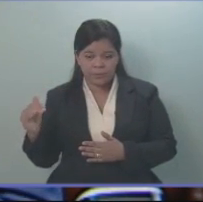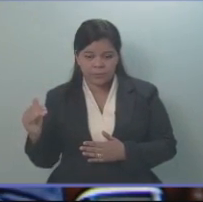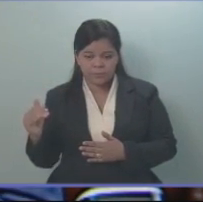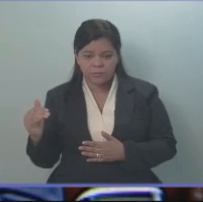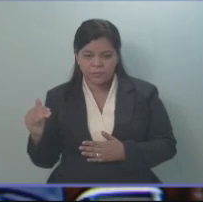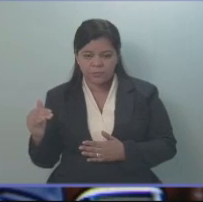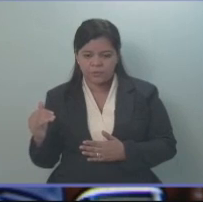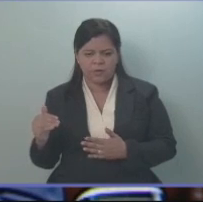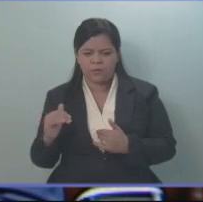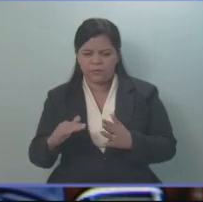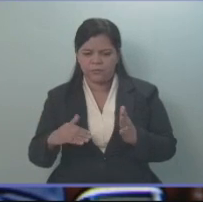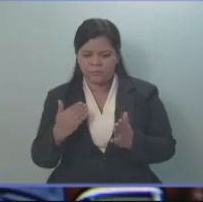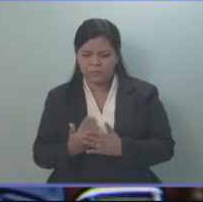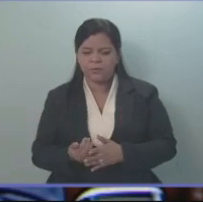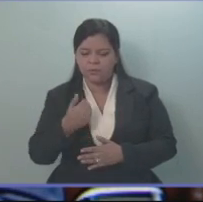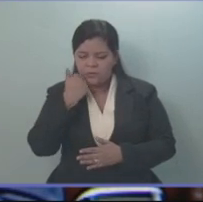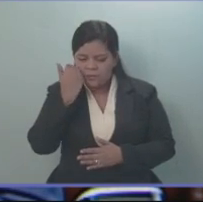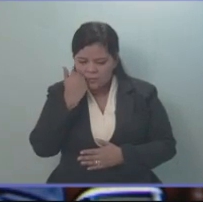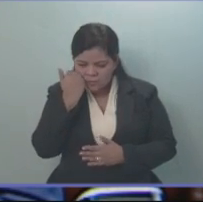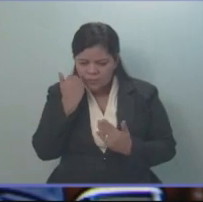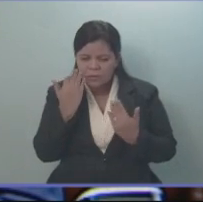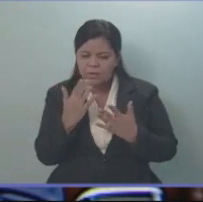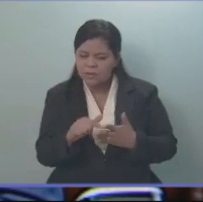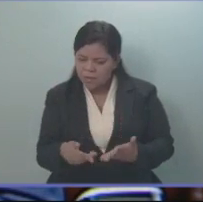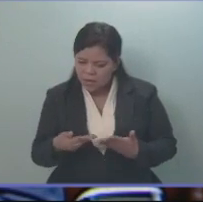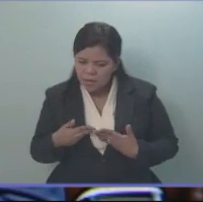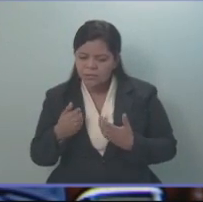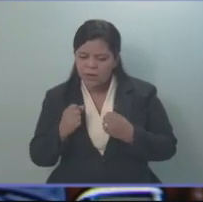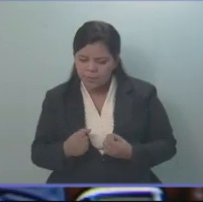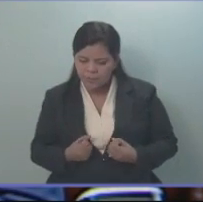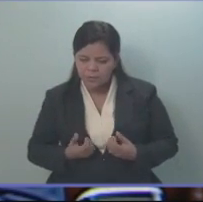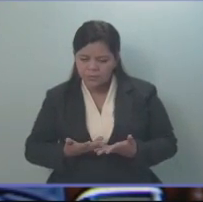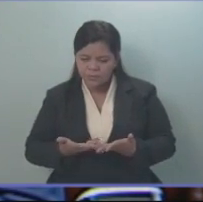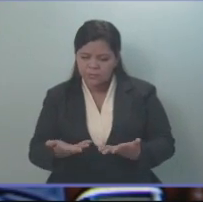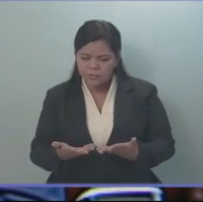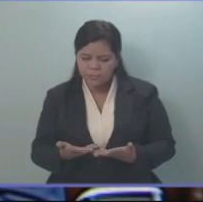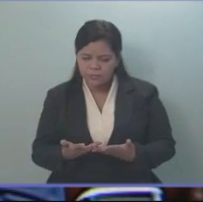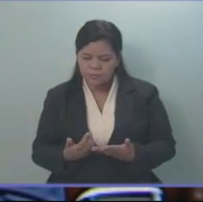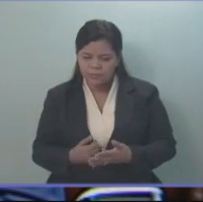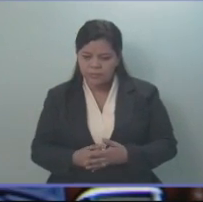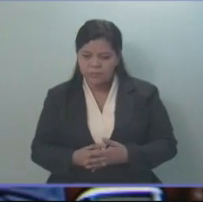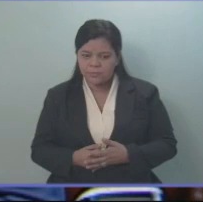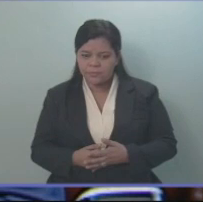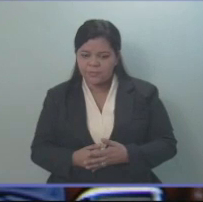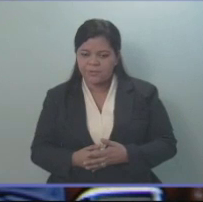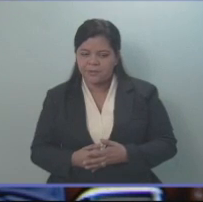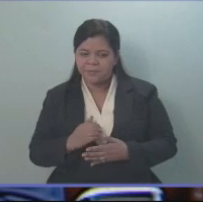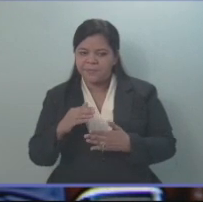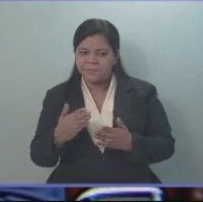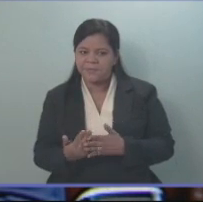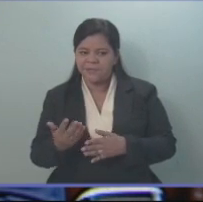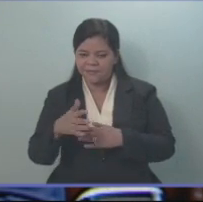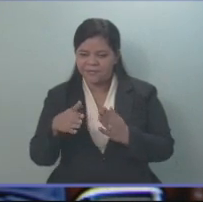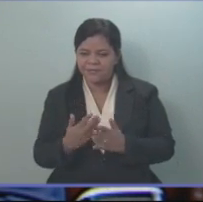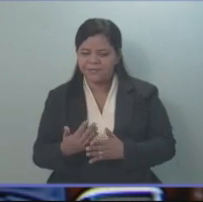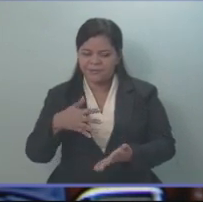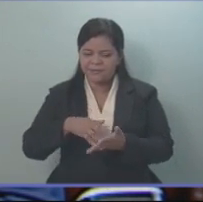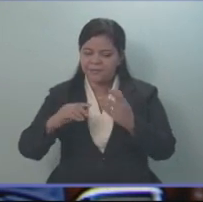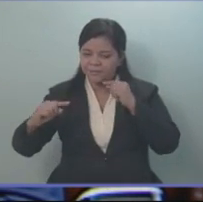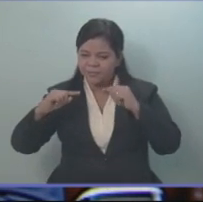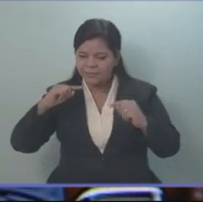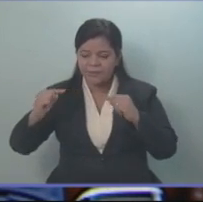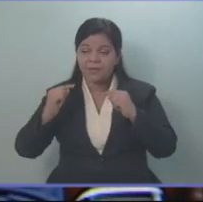todo la juventud tiene derecho a expresarse y estar en contra de quienes utilizan la democracia para llegar al